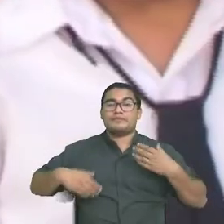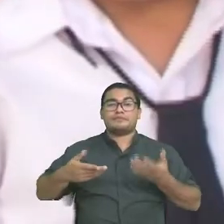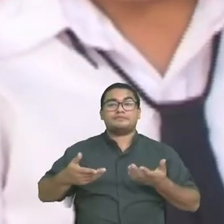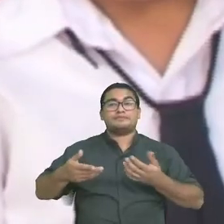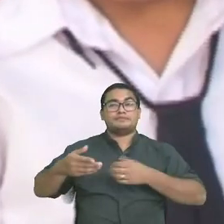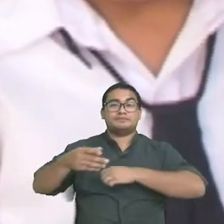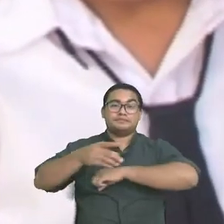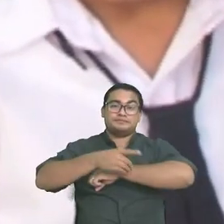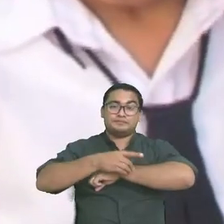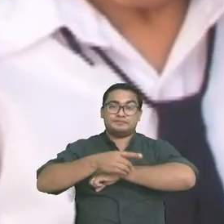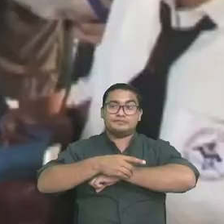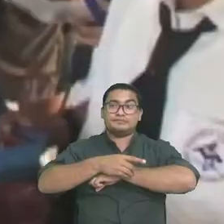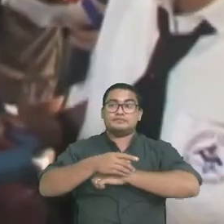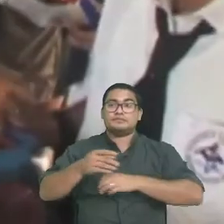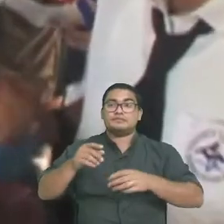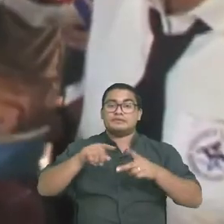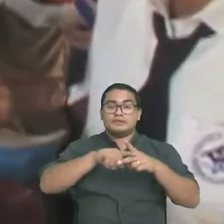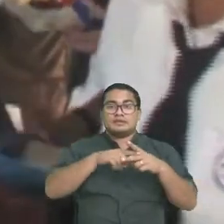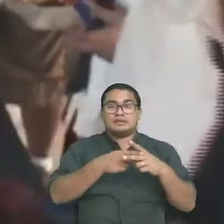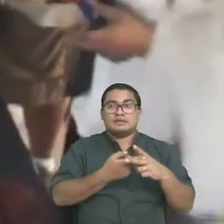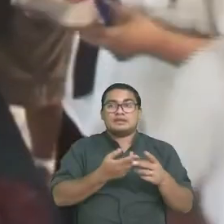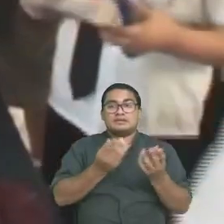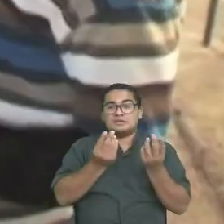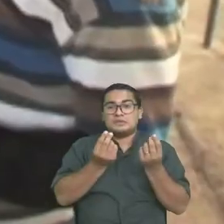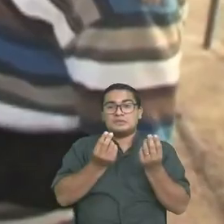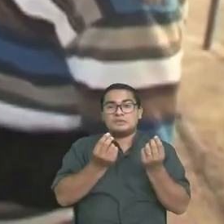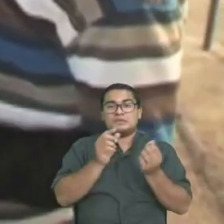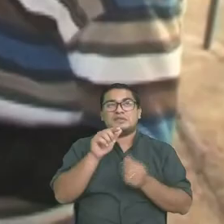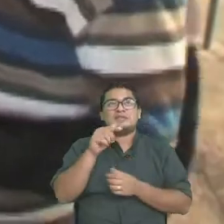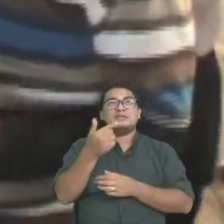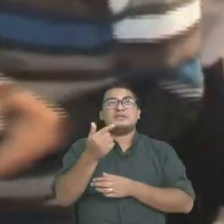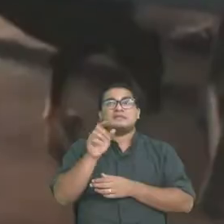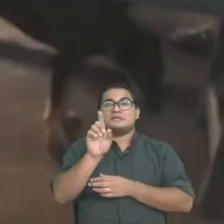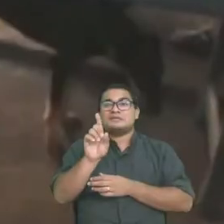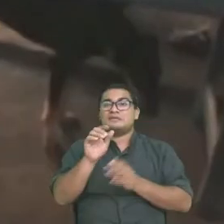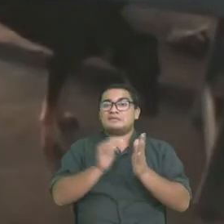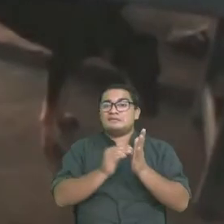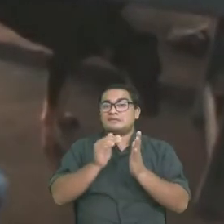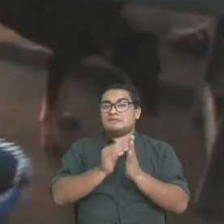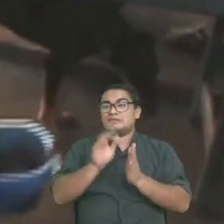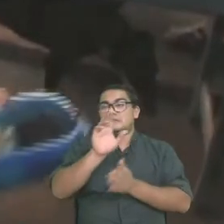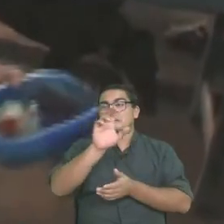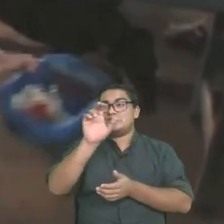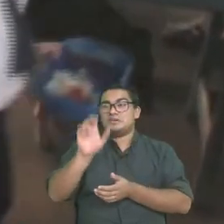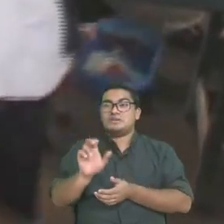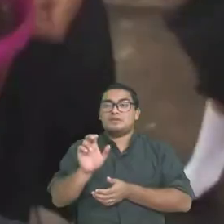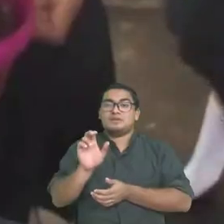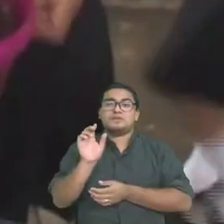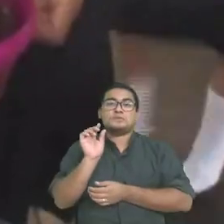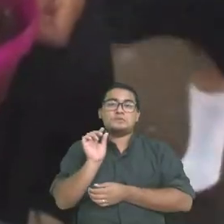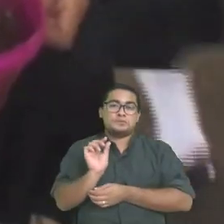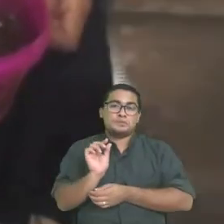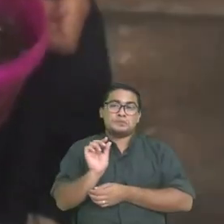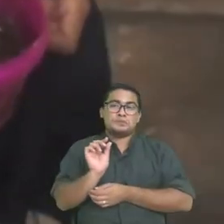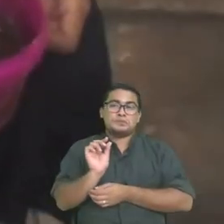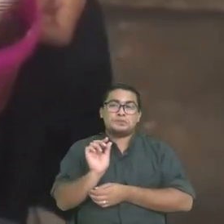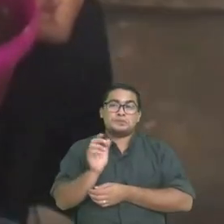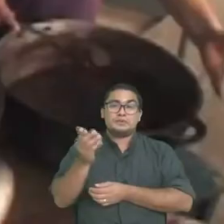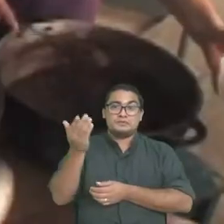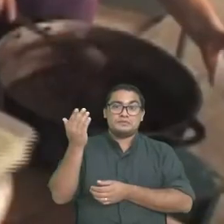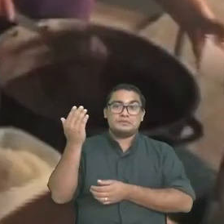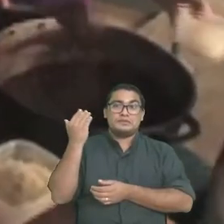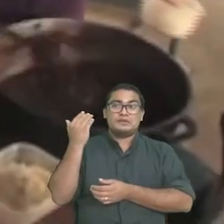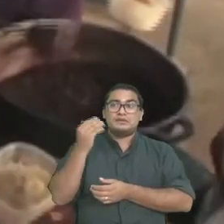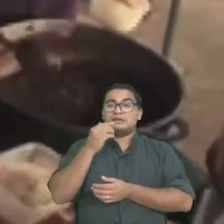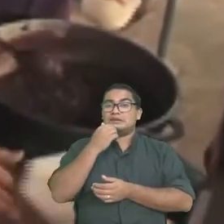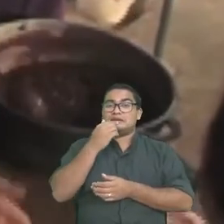revolución, nosotros iniciamos con una modesta suma de 71 millones de Córdoba. En el mejor